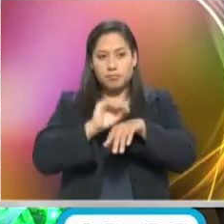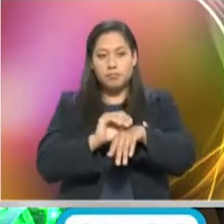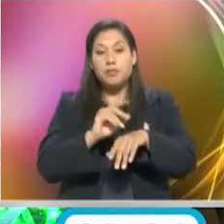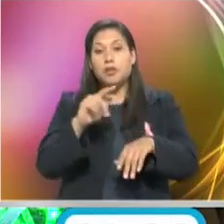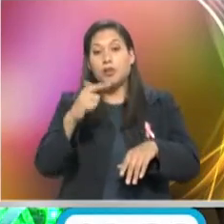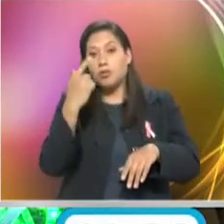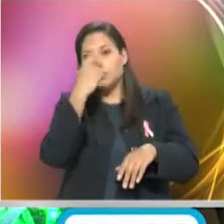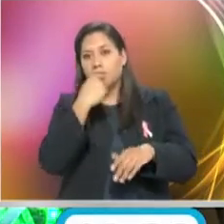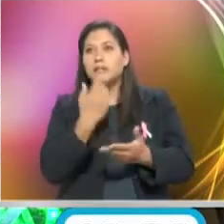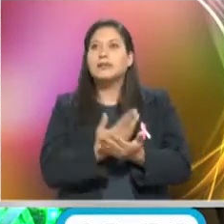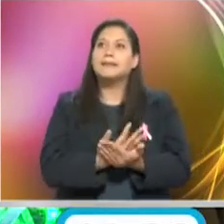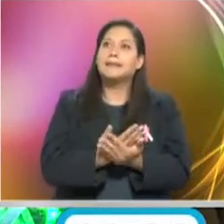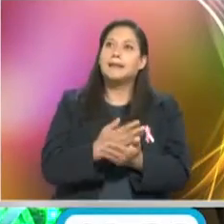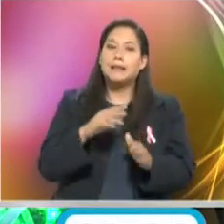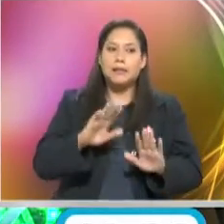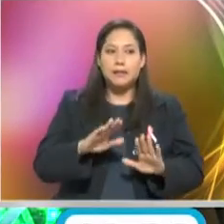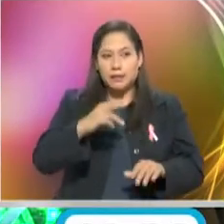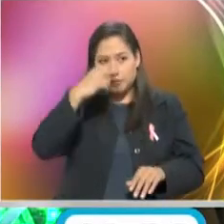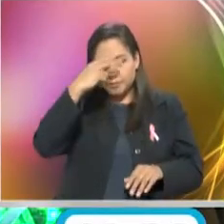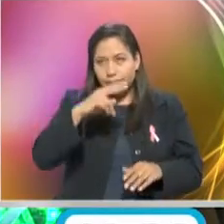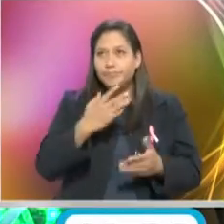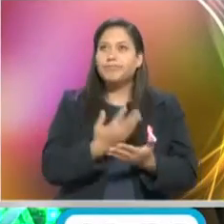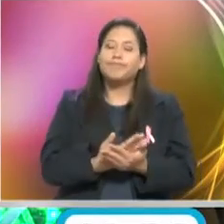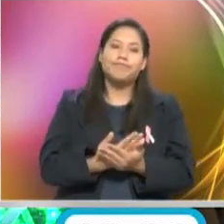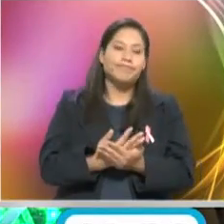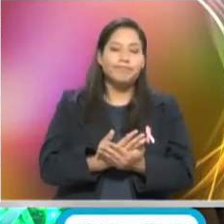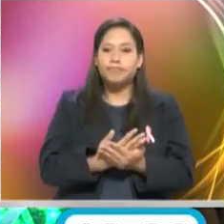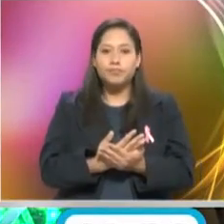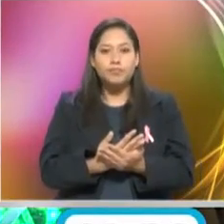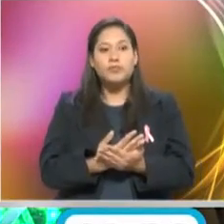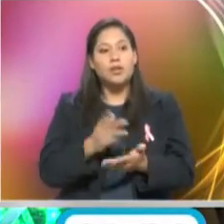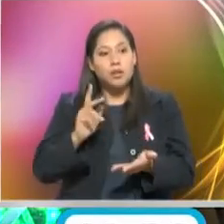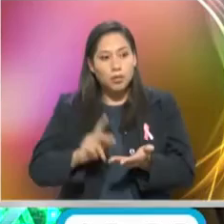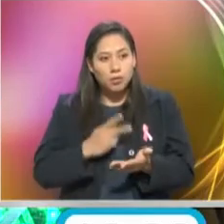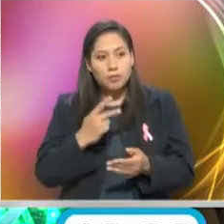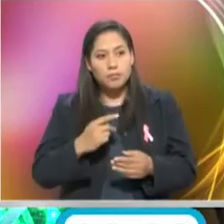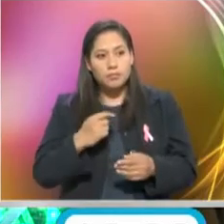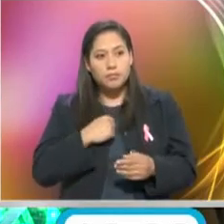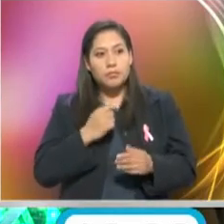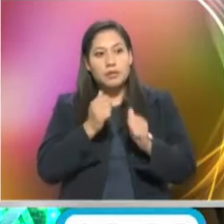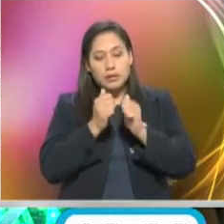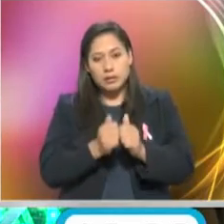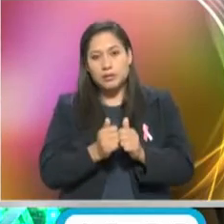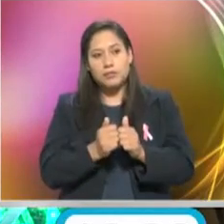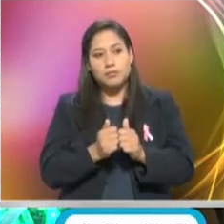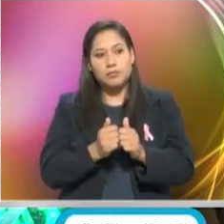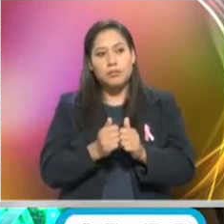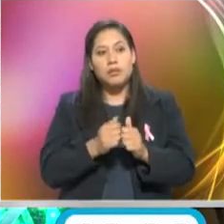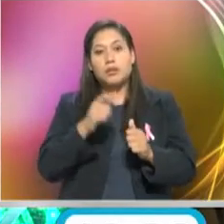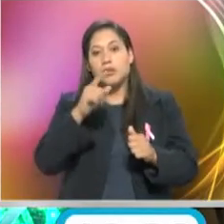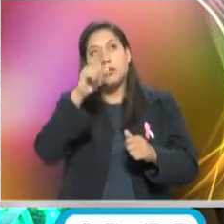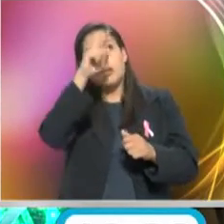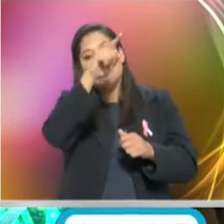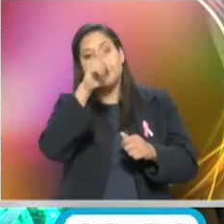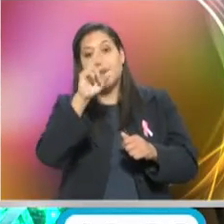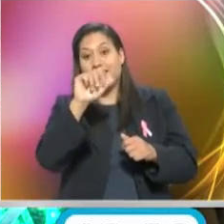12 horas más esperando aquí en México. Ay, no. Tuve que volver a quedarme porque el clima no